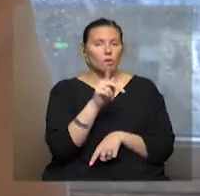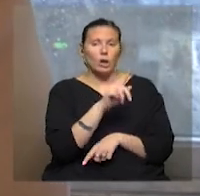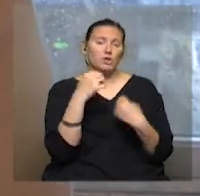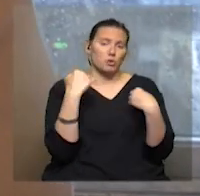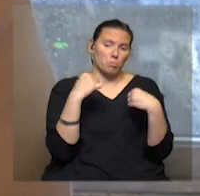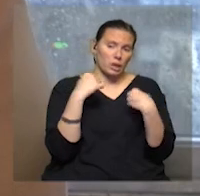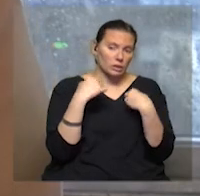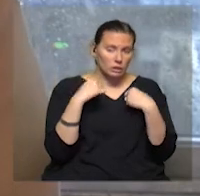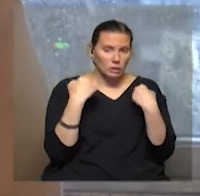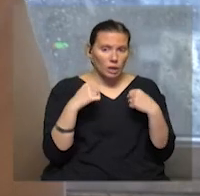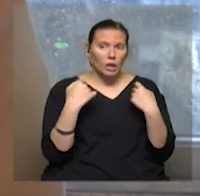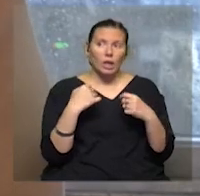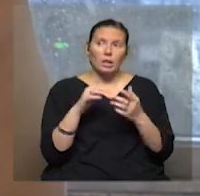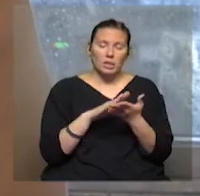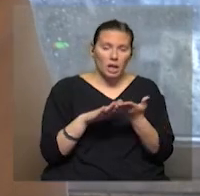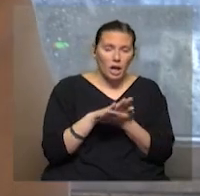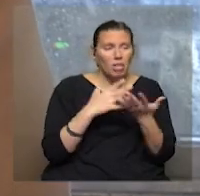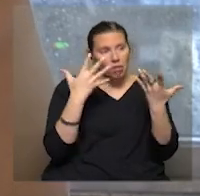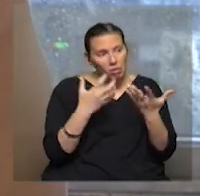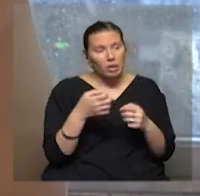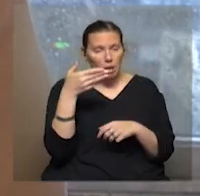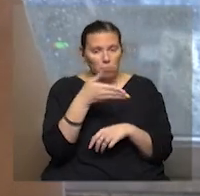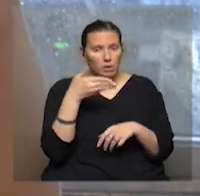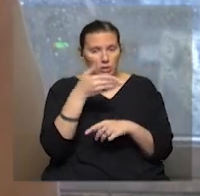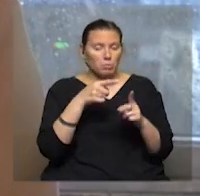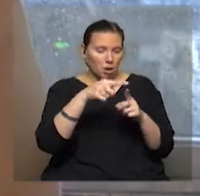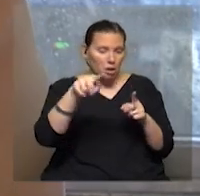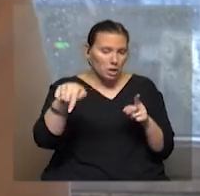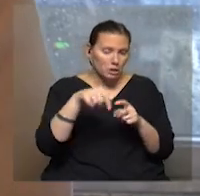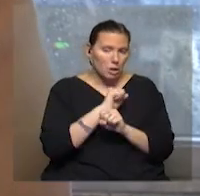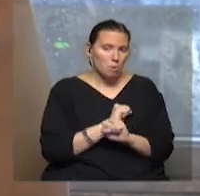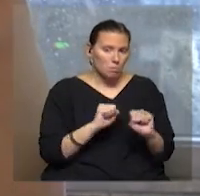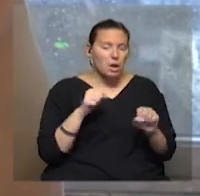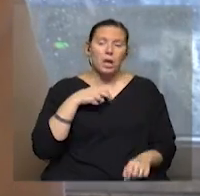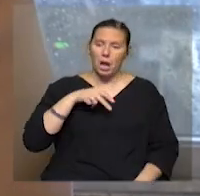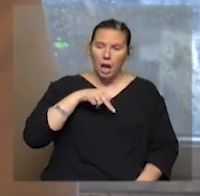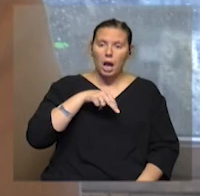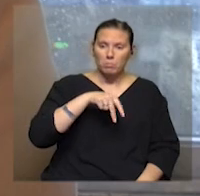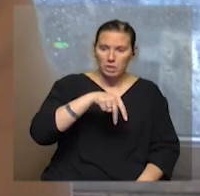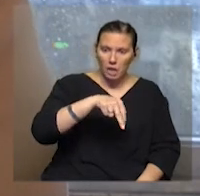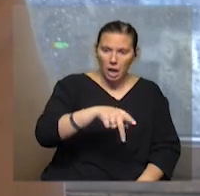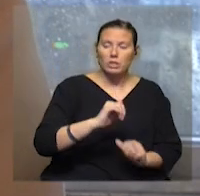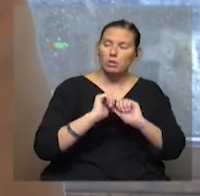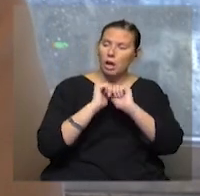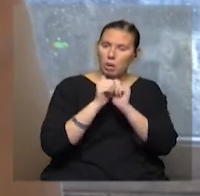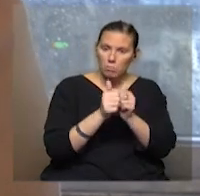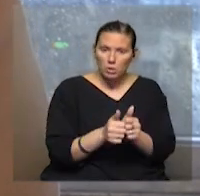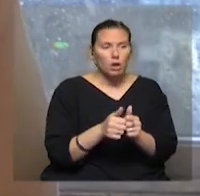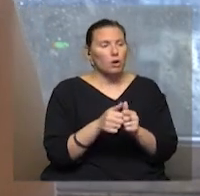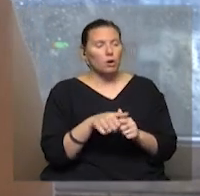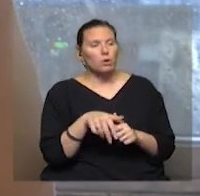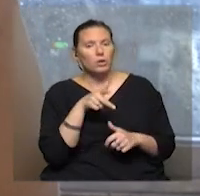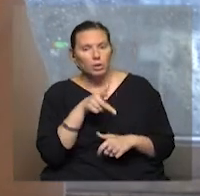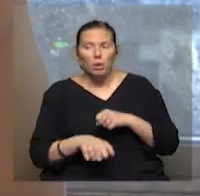practica deporte asiduamente, que quiera participar. Es un recorrido que se puede hacer perfectamente caminando, acompañando, con los chicos,